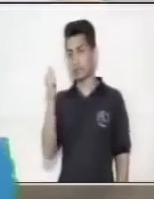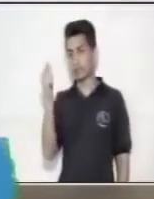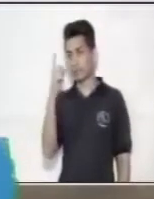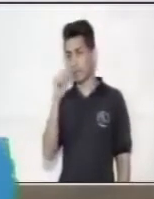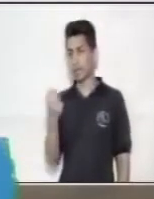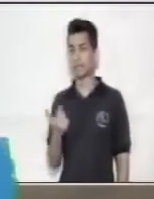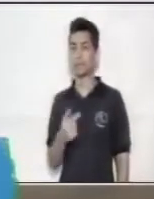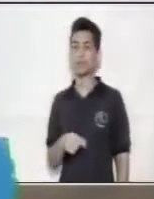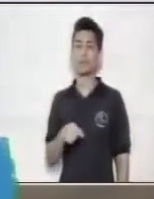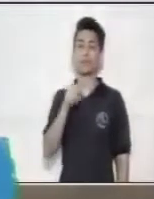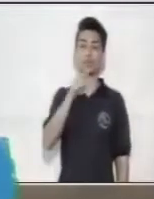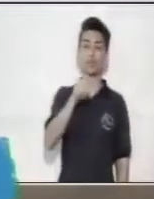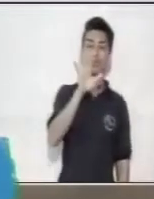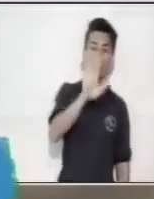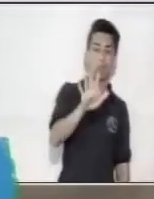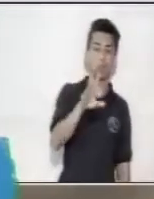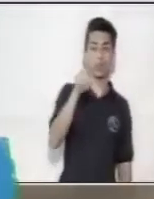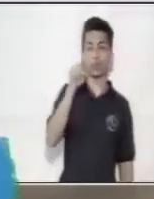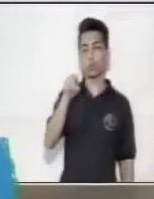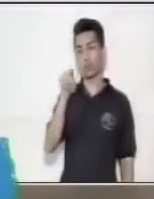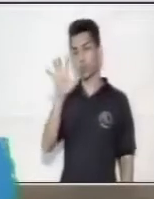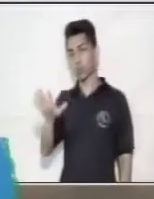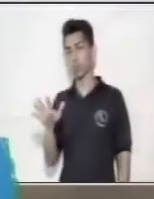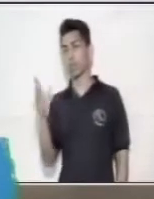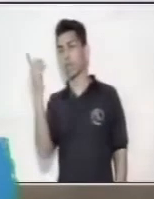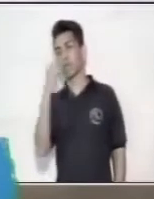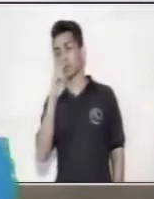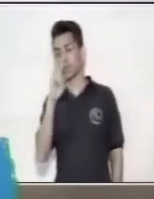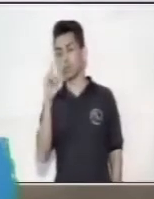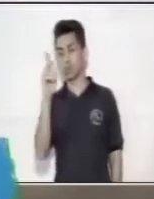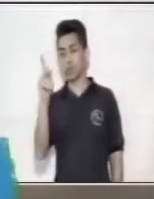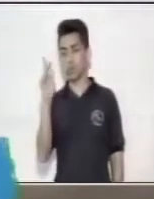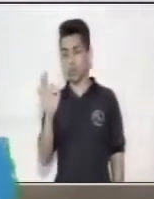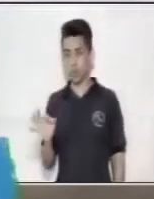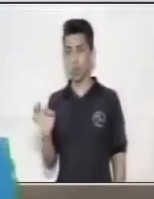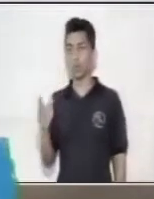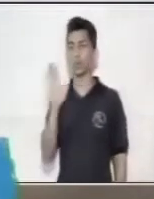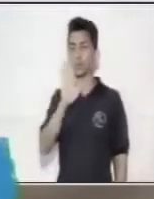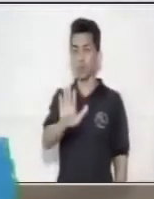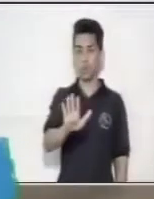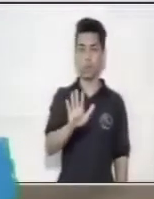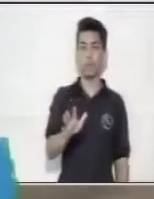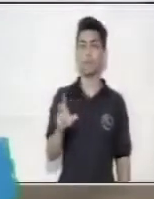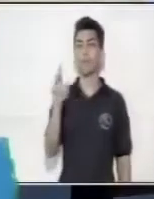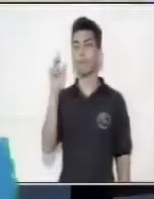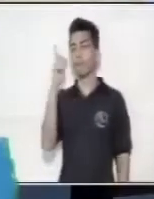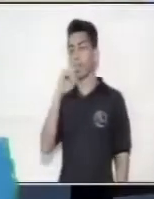tuyas, suyo, suyas, suyas, cuyo, cuyos, cuya y cuyas.